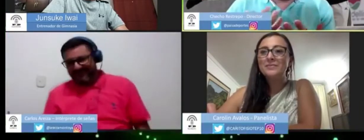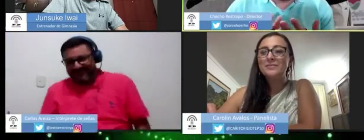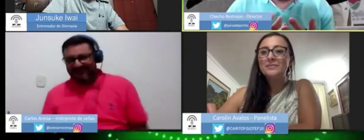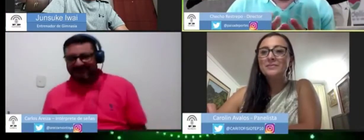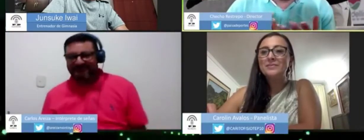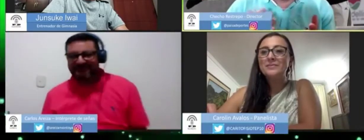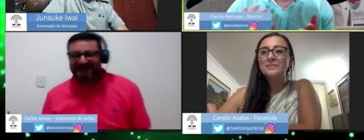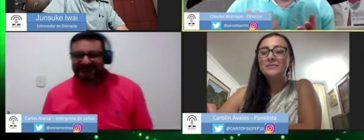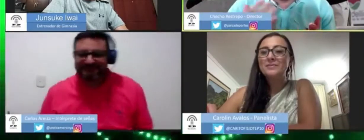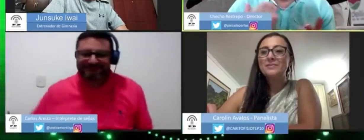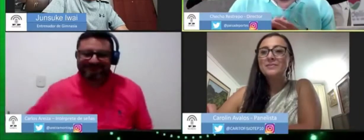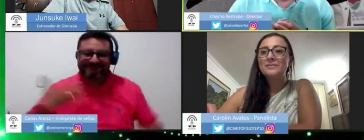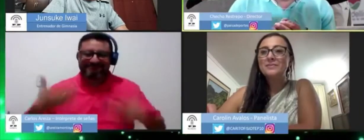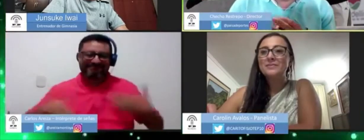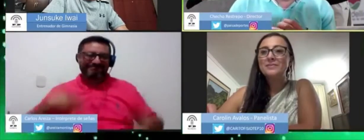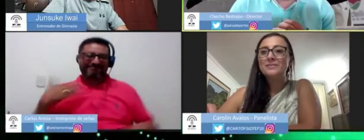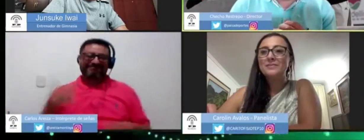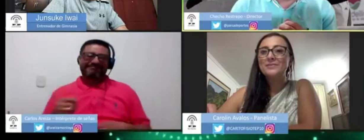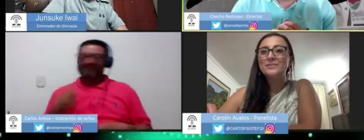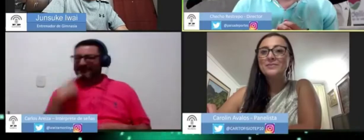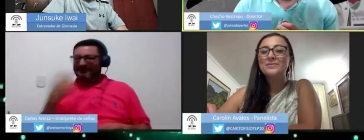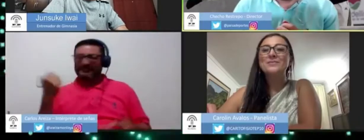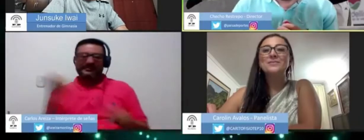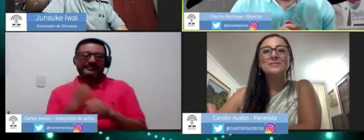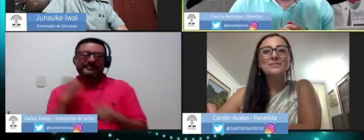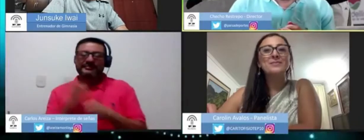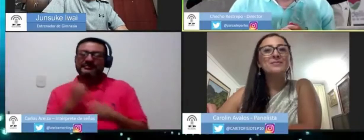veces tan difícil en ese tema disciplinario?